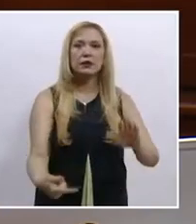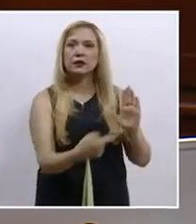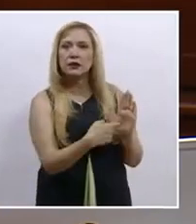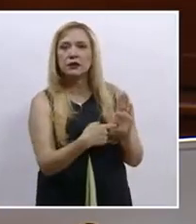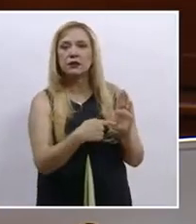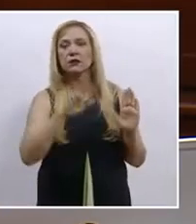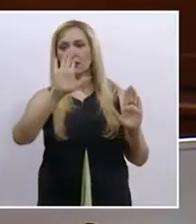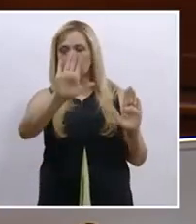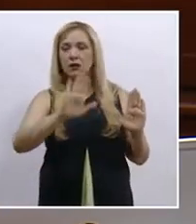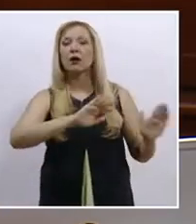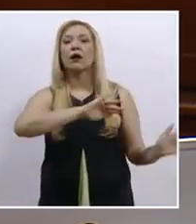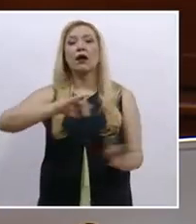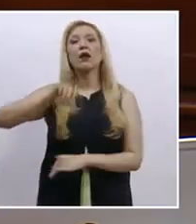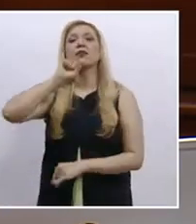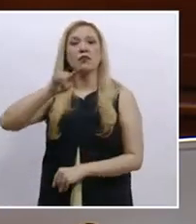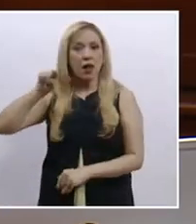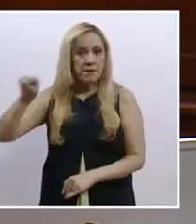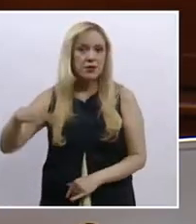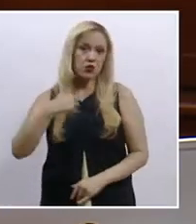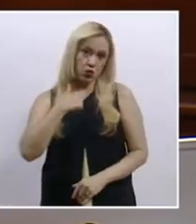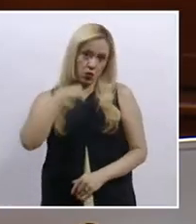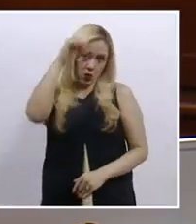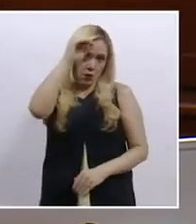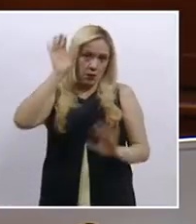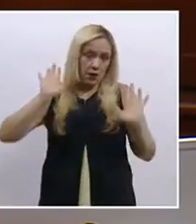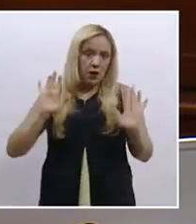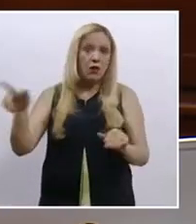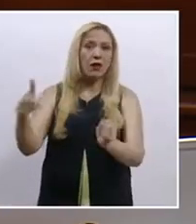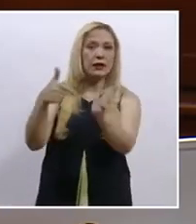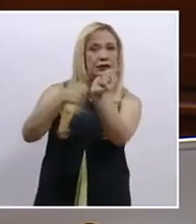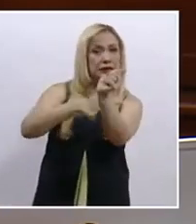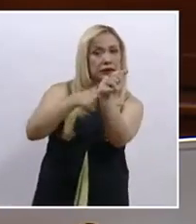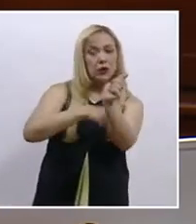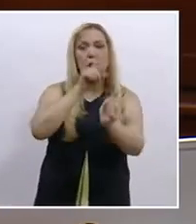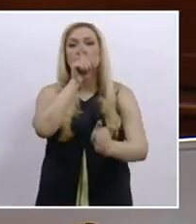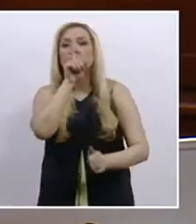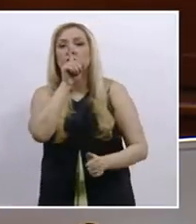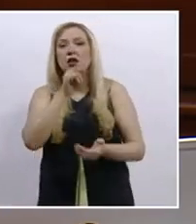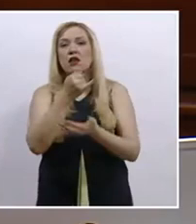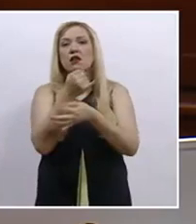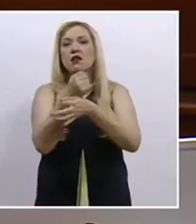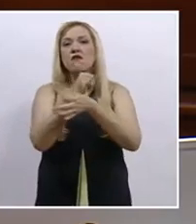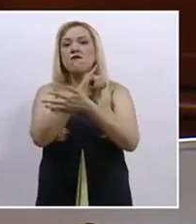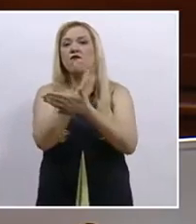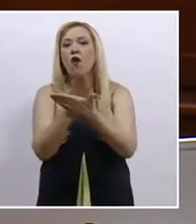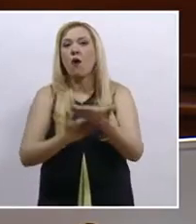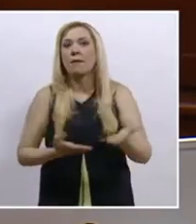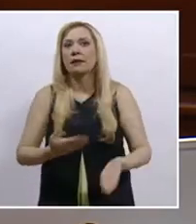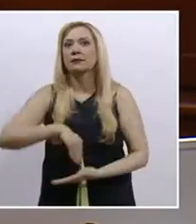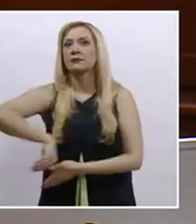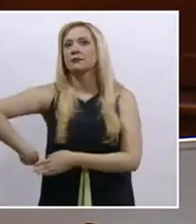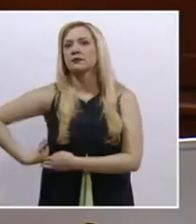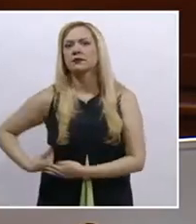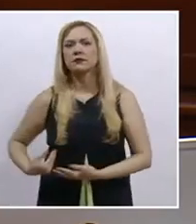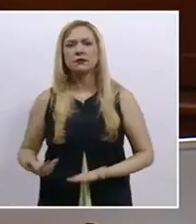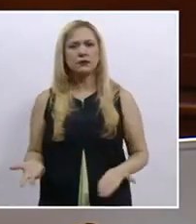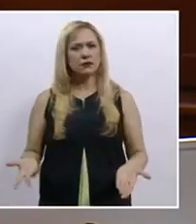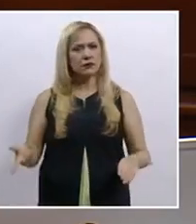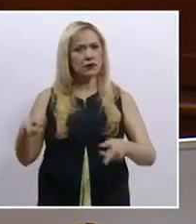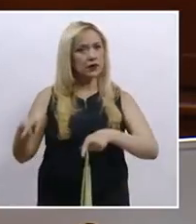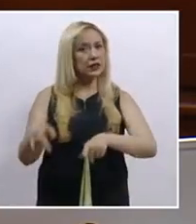mi opinión, incurrieron en un ocultamiento y evasión de información que hubiera permitido celebrar una